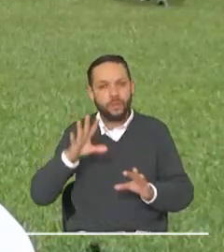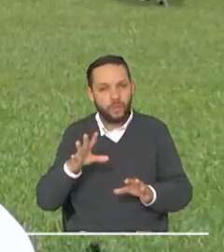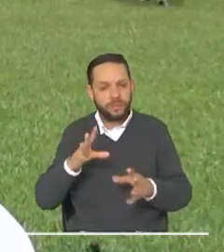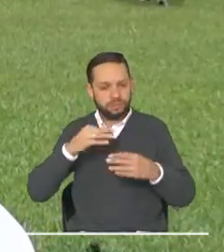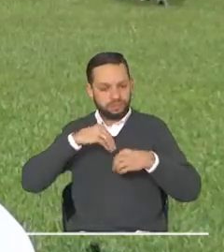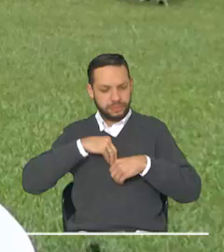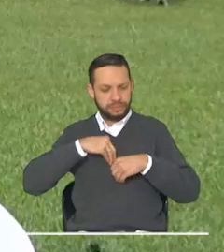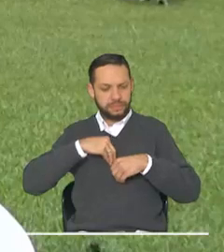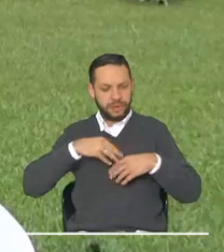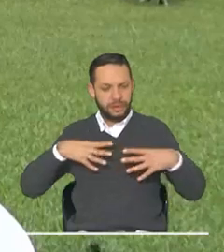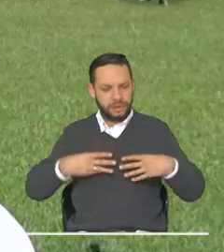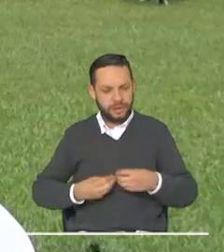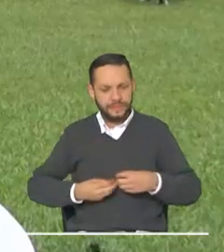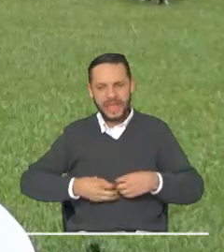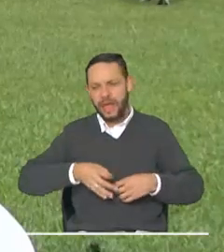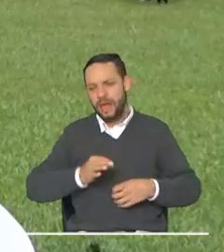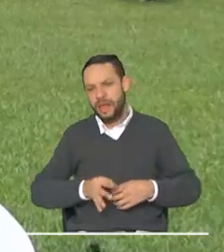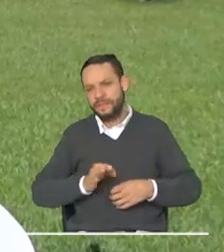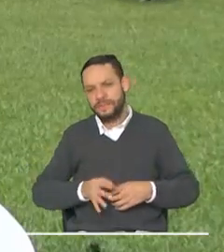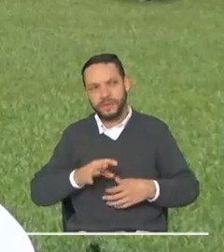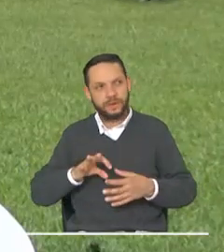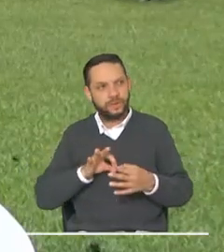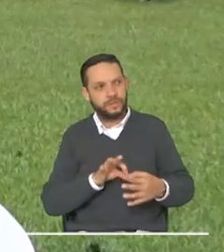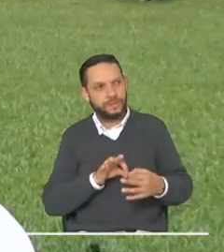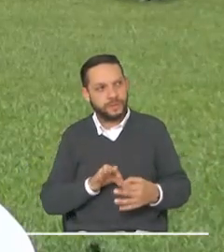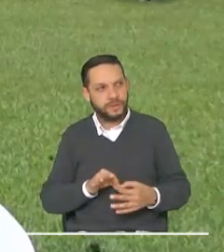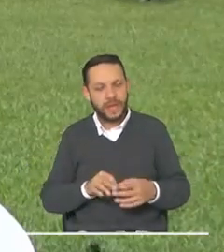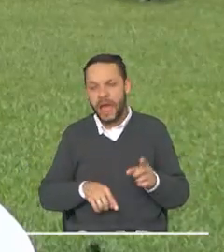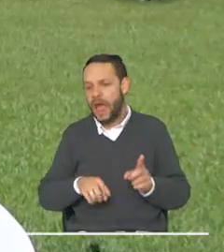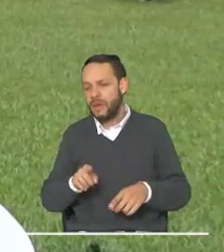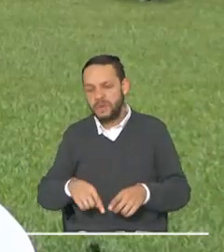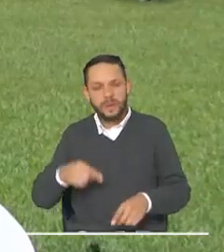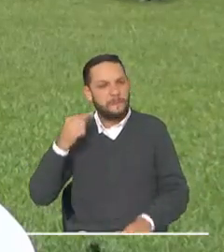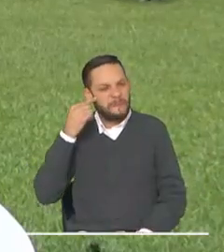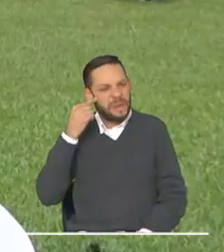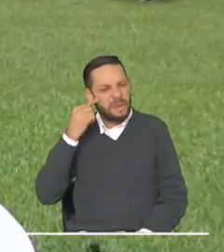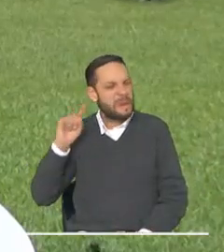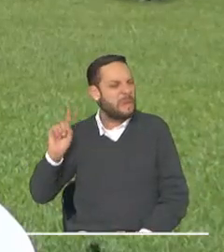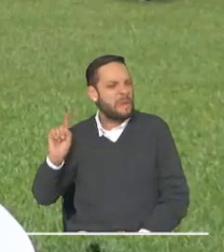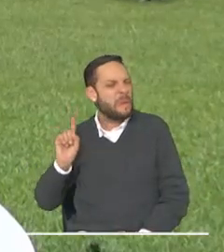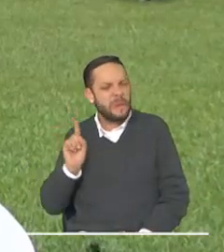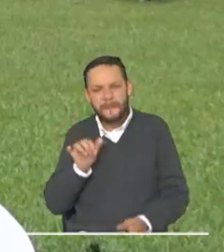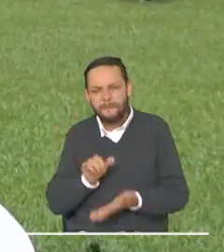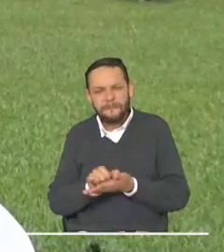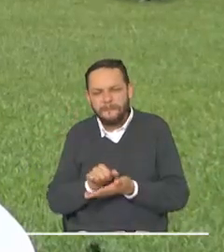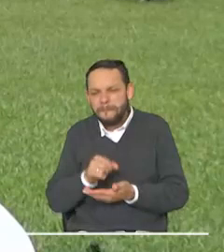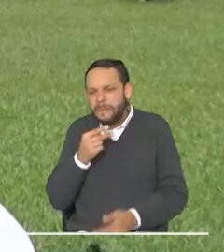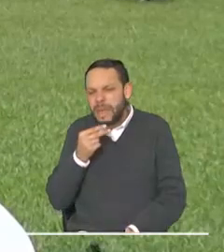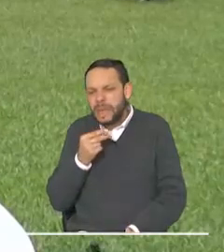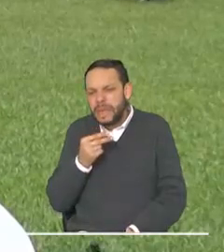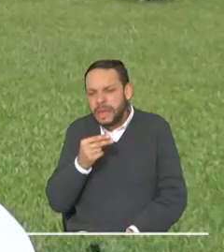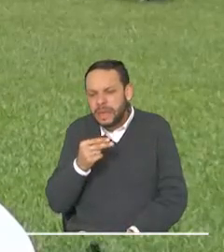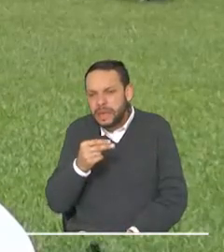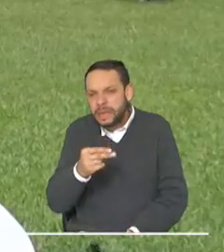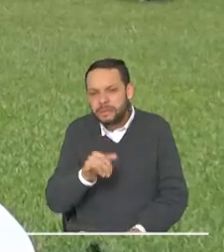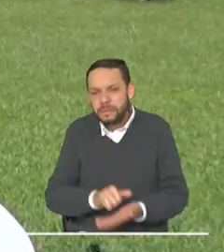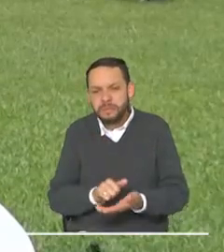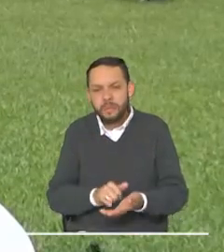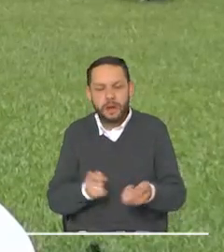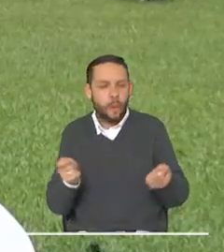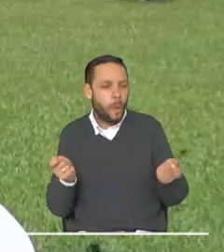con lo con eso de ser unos sujetos que somos asequibles a medir que somos